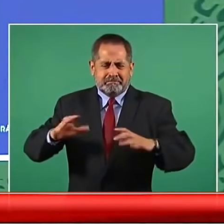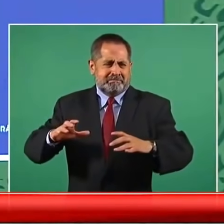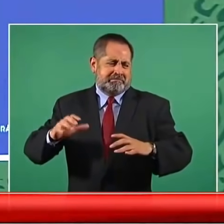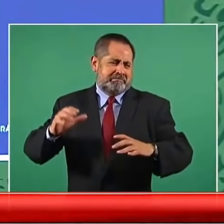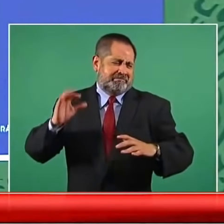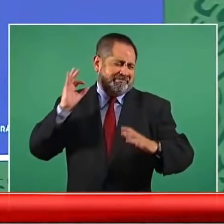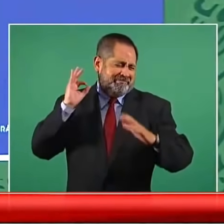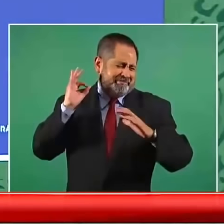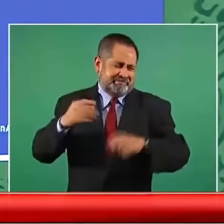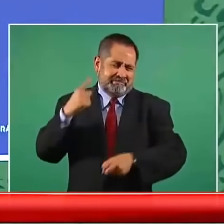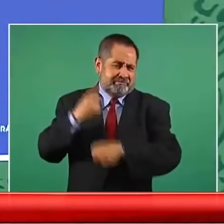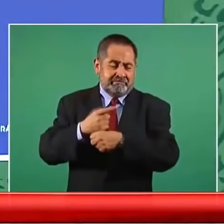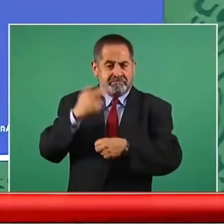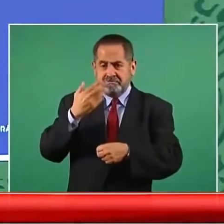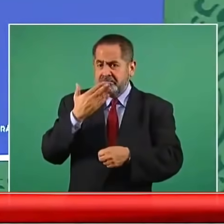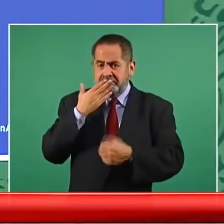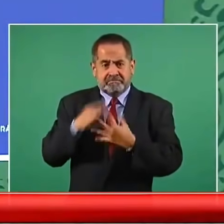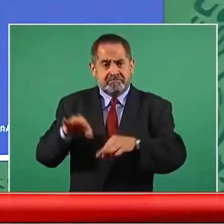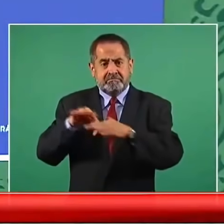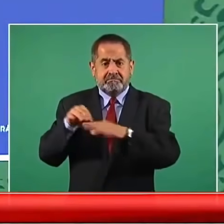antes